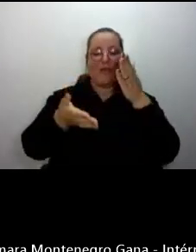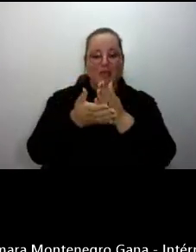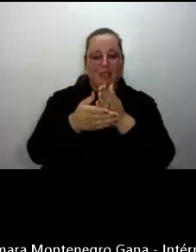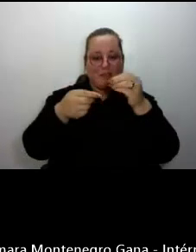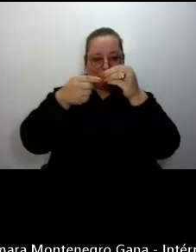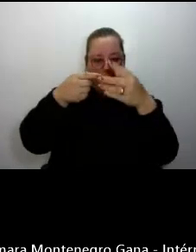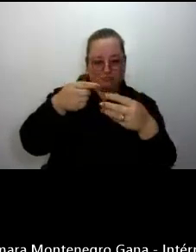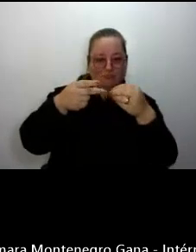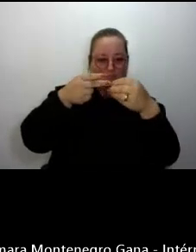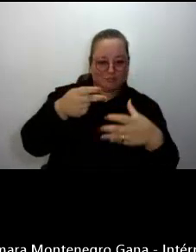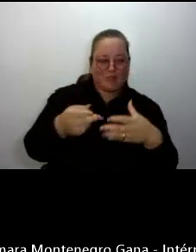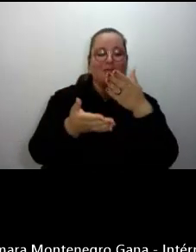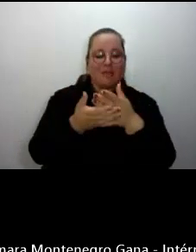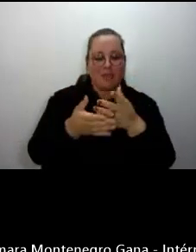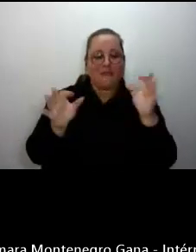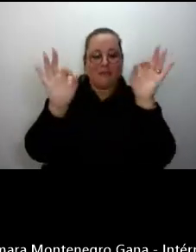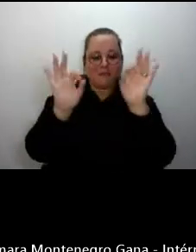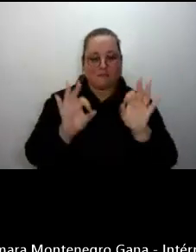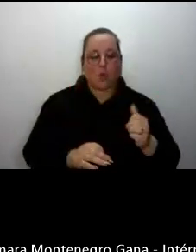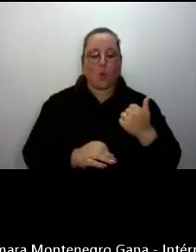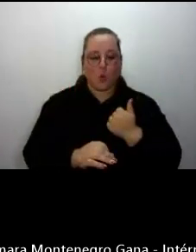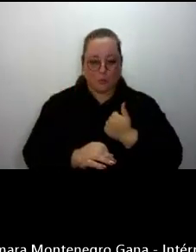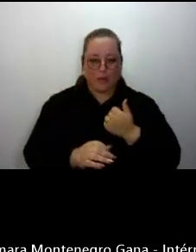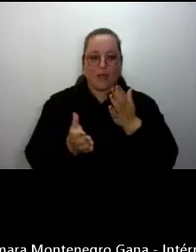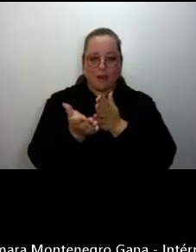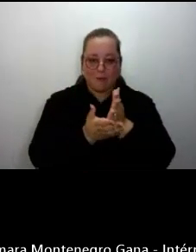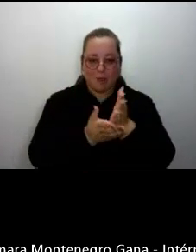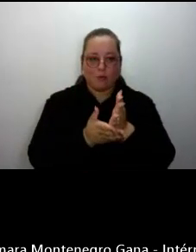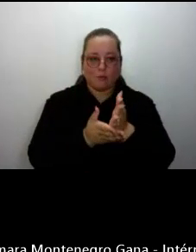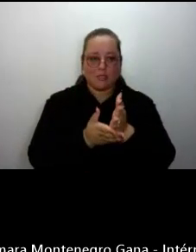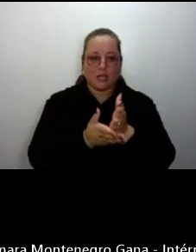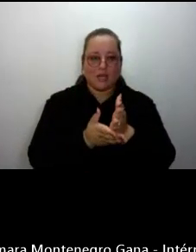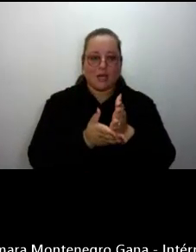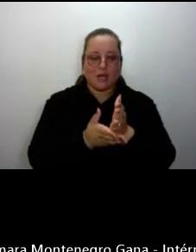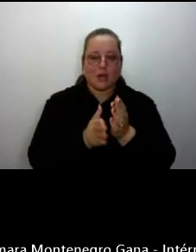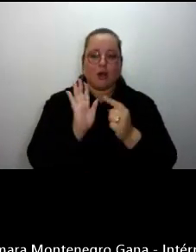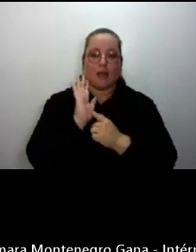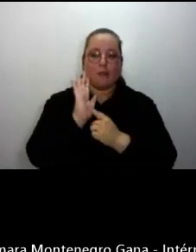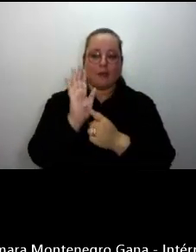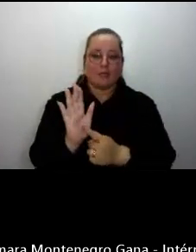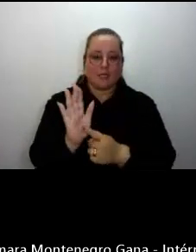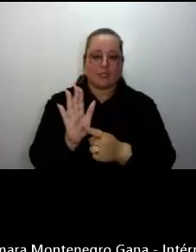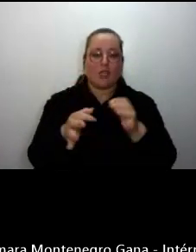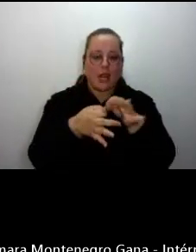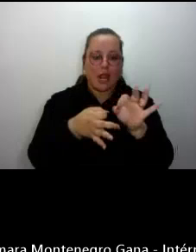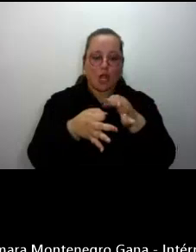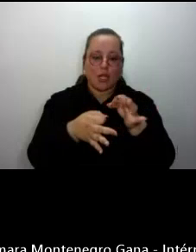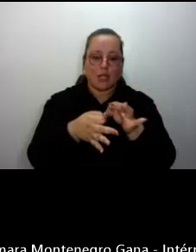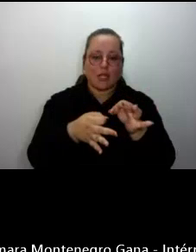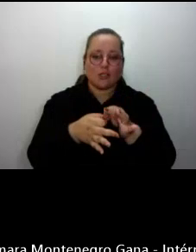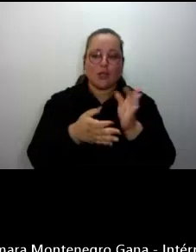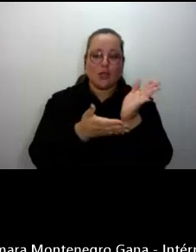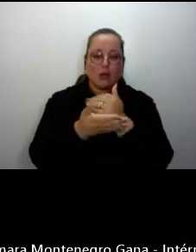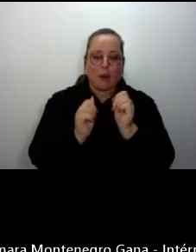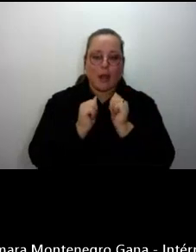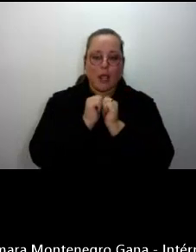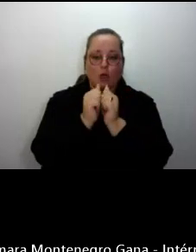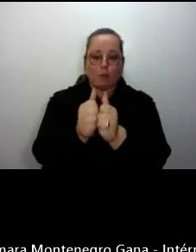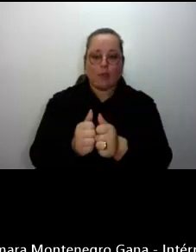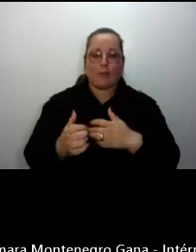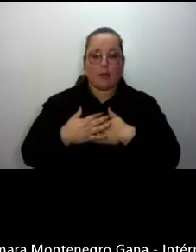a continuación vamos a comenzar con la presentación de las orientaciones, ¿cierto?, de los planes de acompañamiento